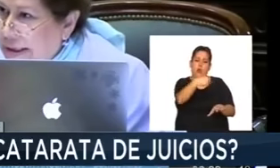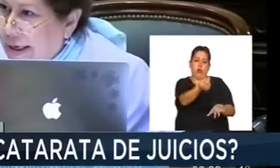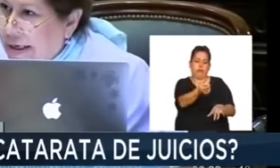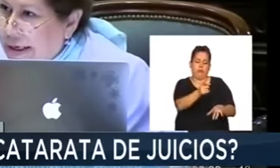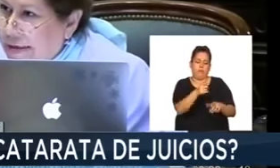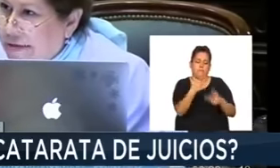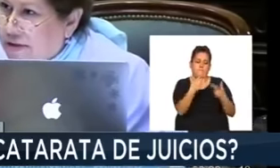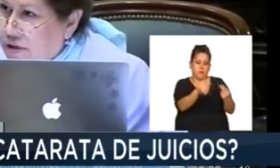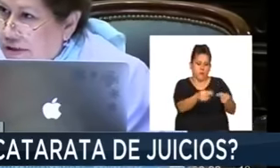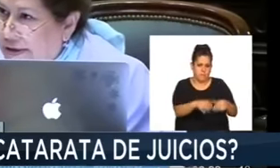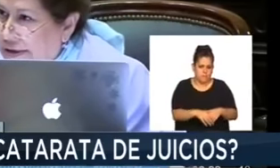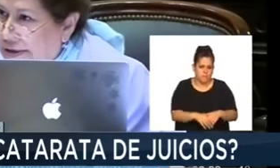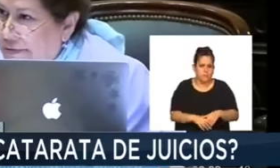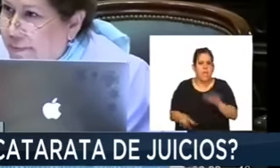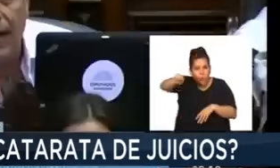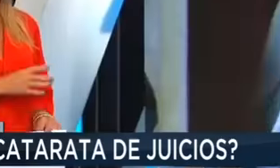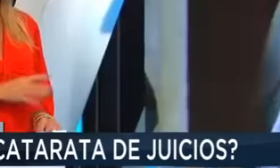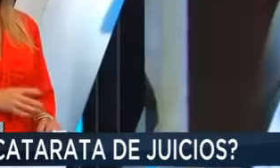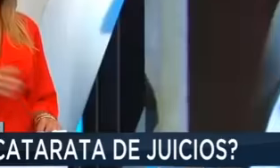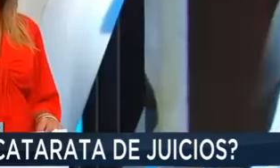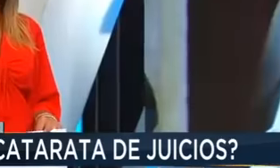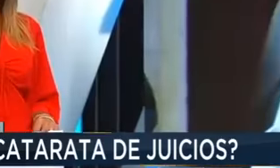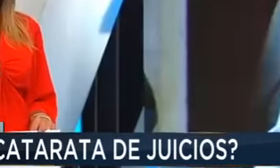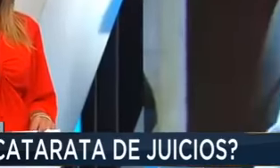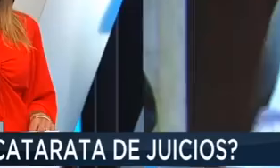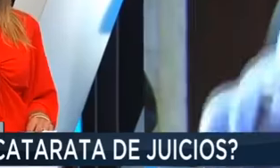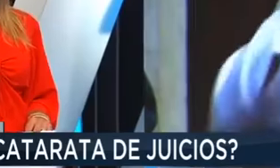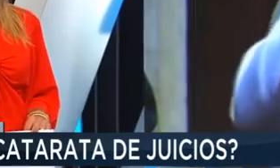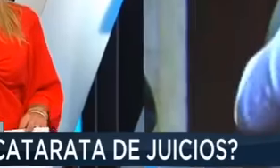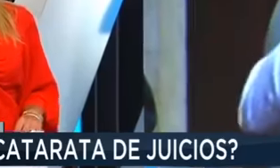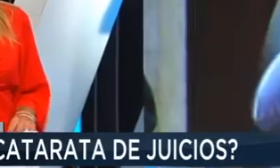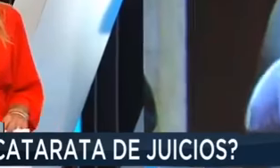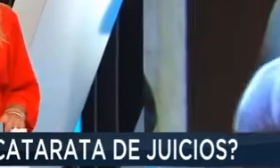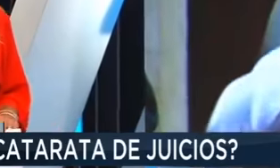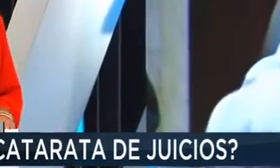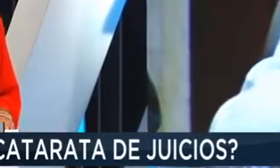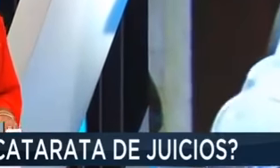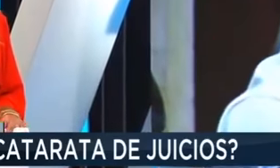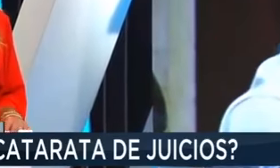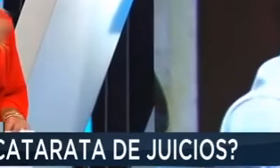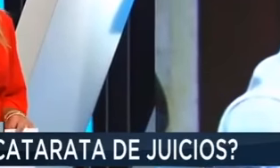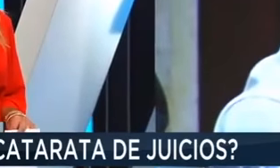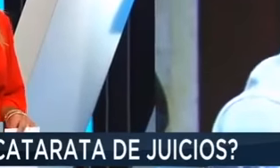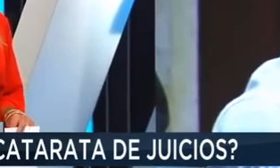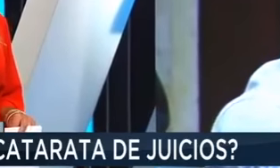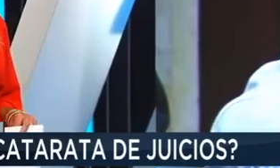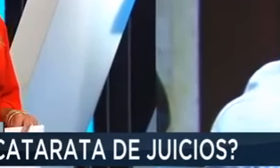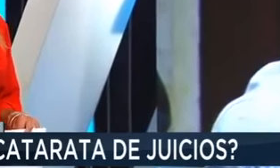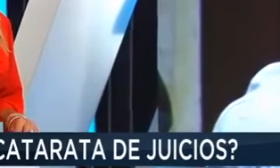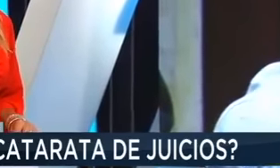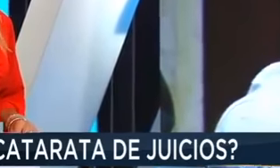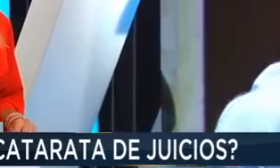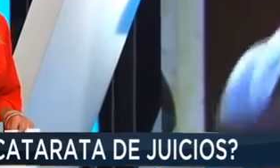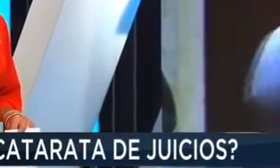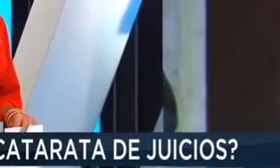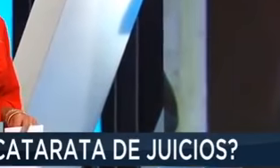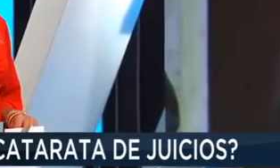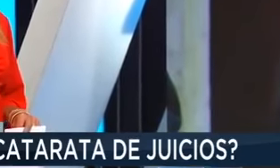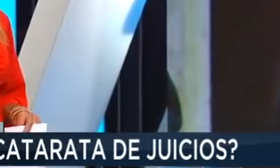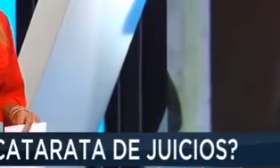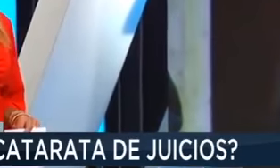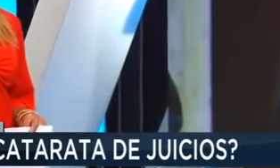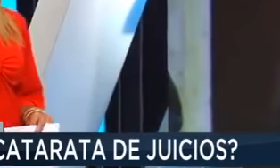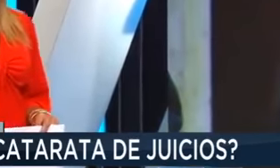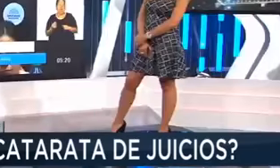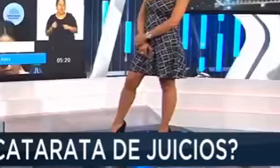inconstitucionalidad plantear que la ley es kozhin concentradas y por otro lado cuestionar el bono no solamente por los números